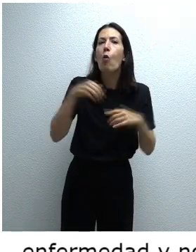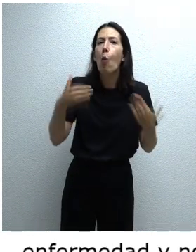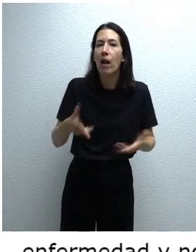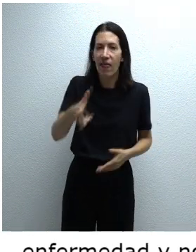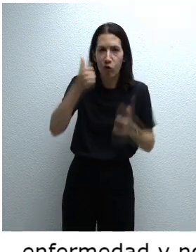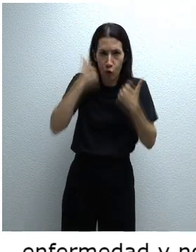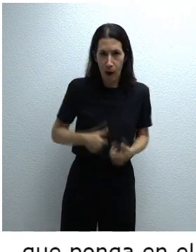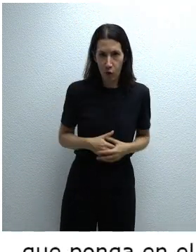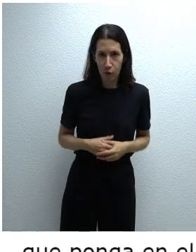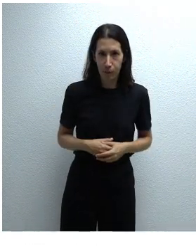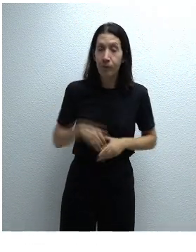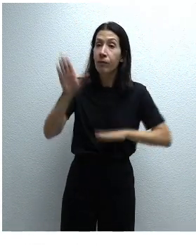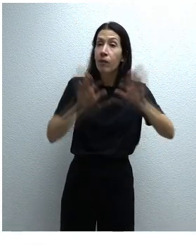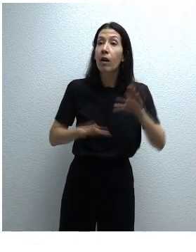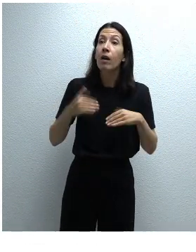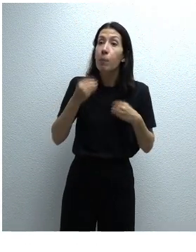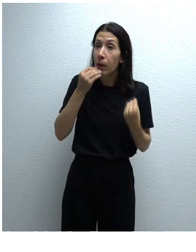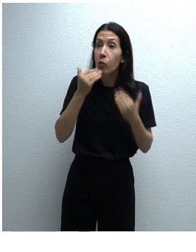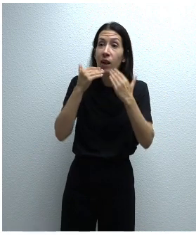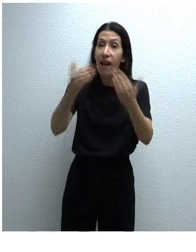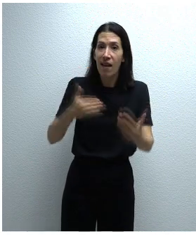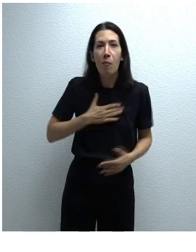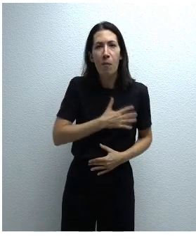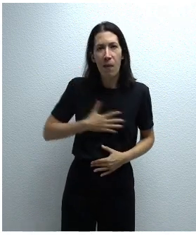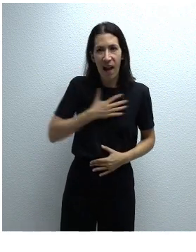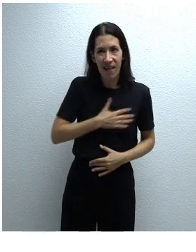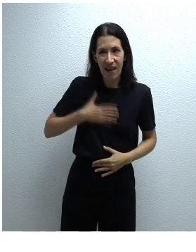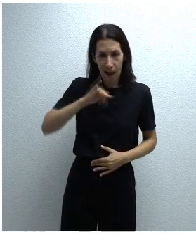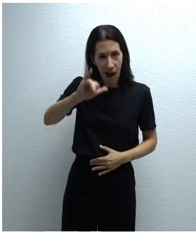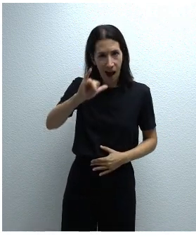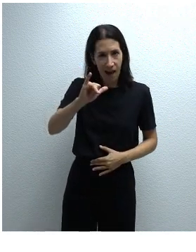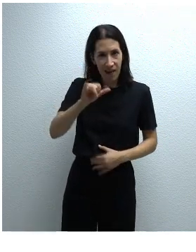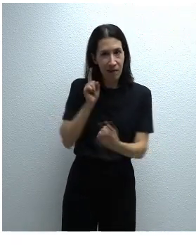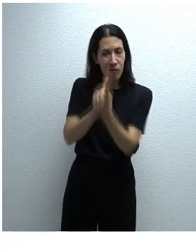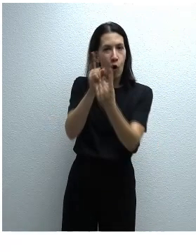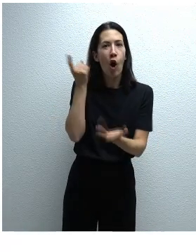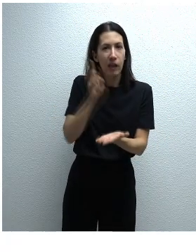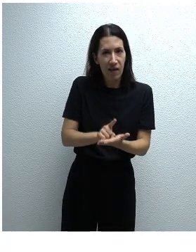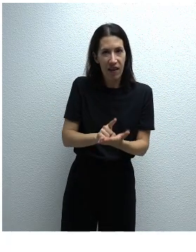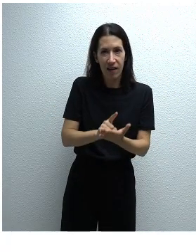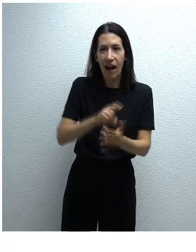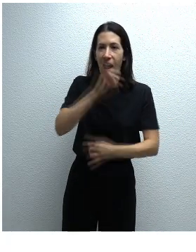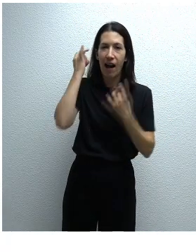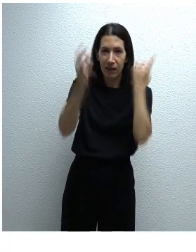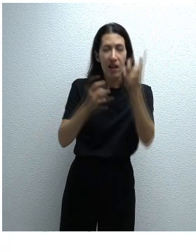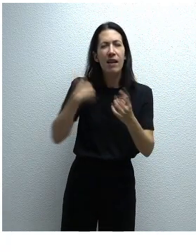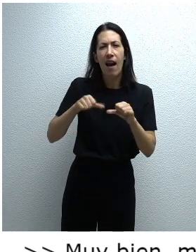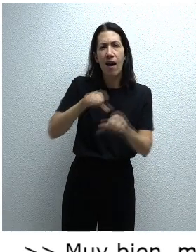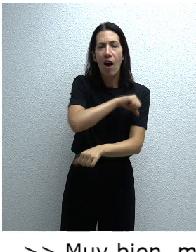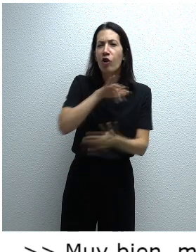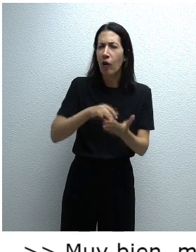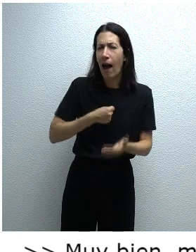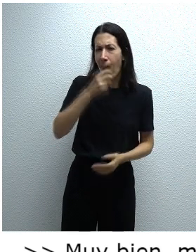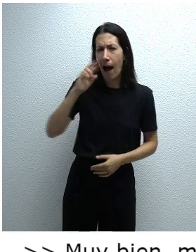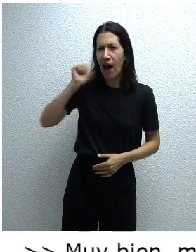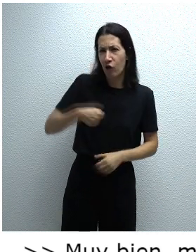muchas gracias, Irene. Un placer coincidir contigo de nuevo en actividades, ya que hemos trabajado juntos muchos